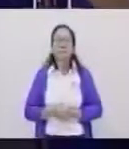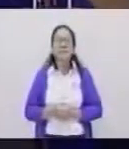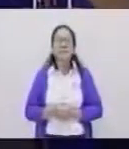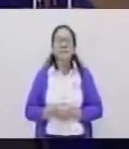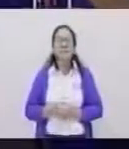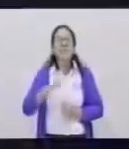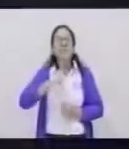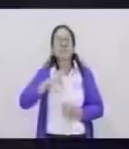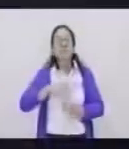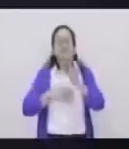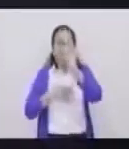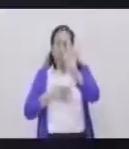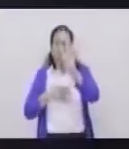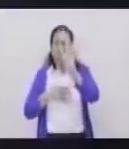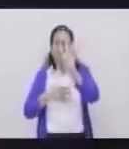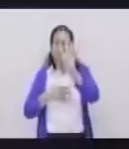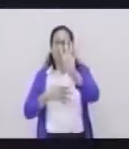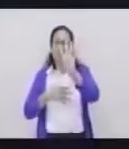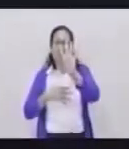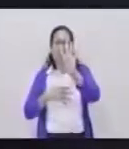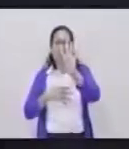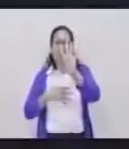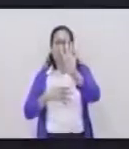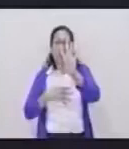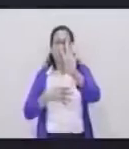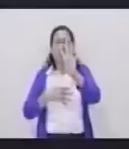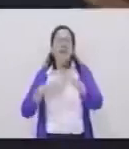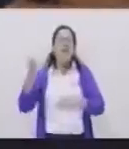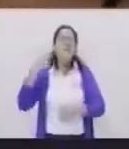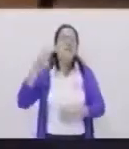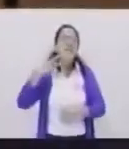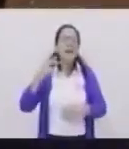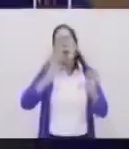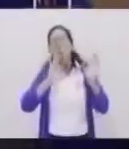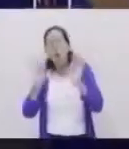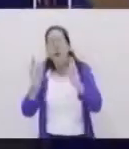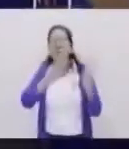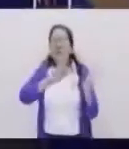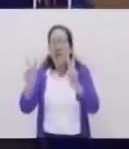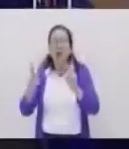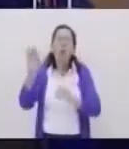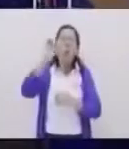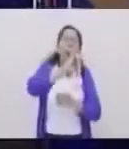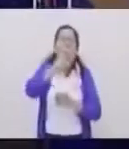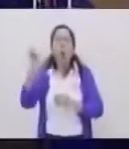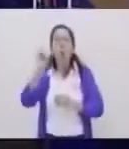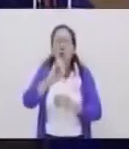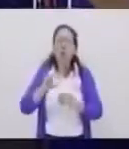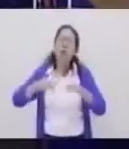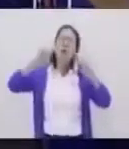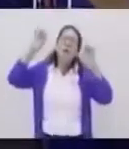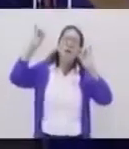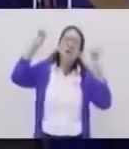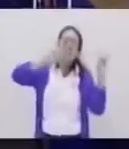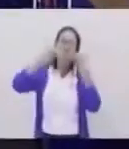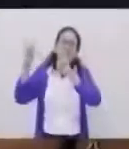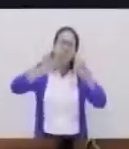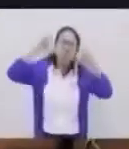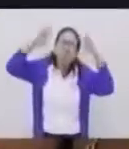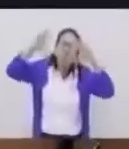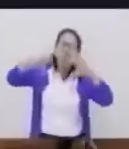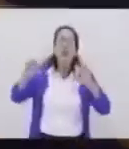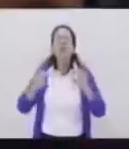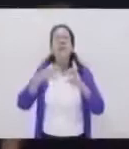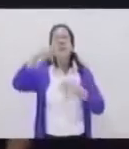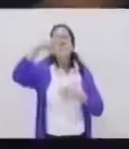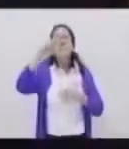Muy bien, entonces tenemos las cuatro estaciones. Tenemos verano, otoño, invierno y primavera.